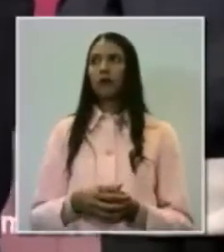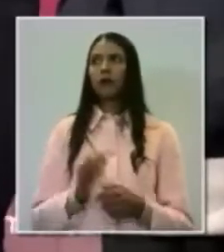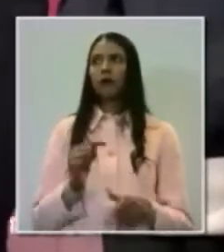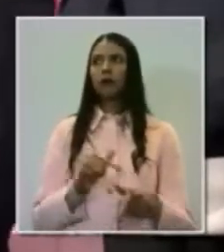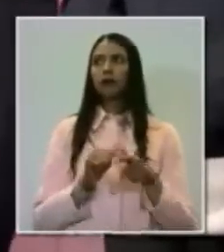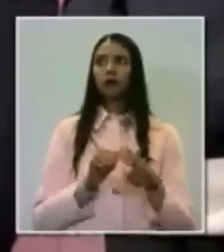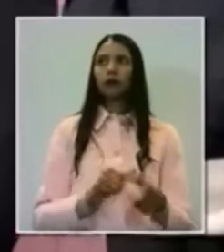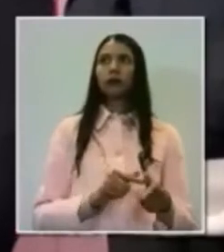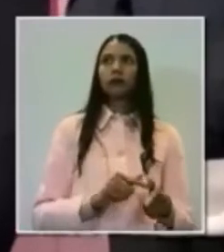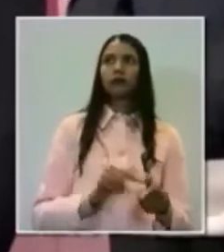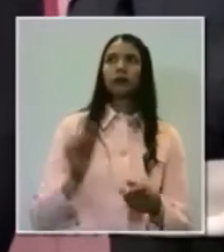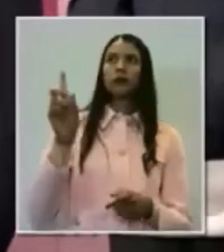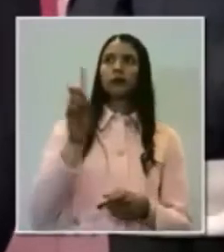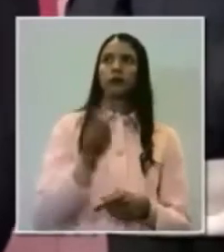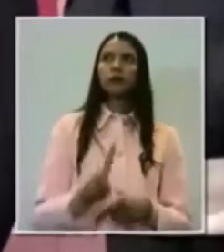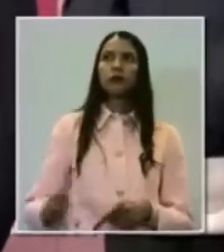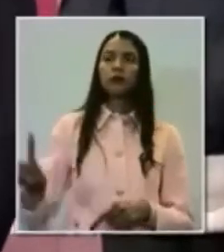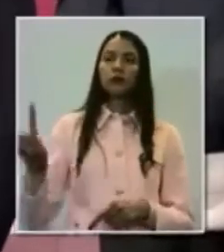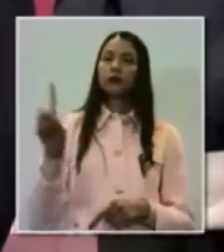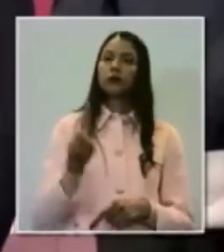Seguimos el domingo